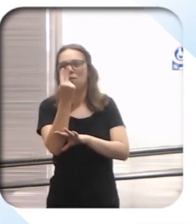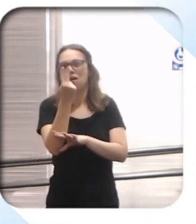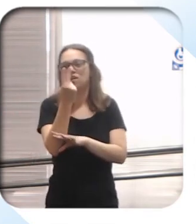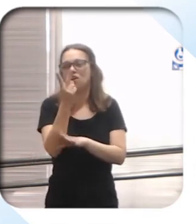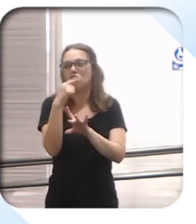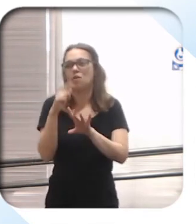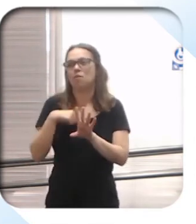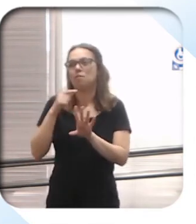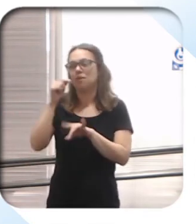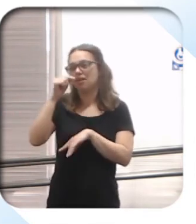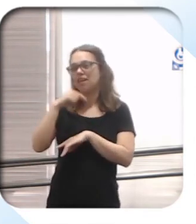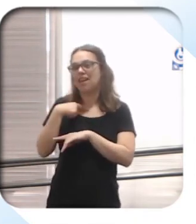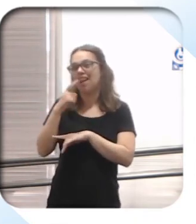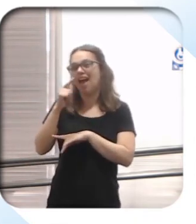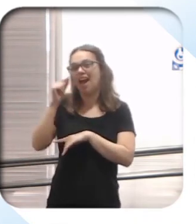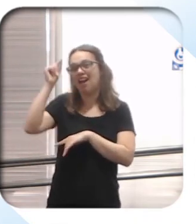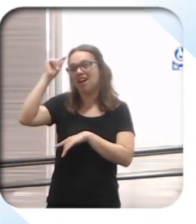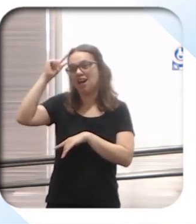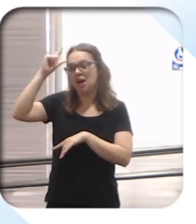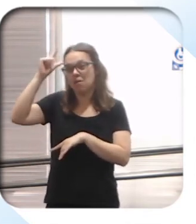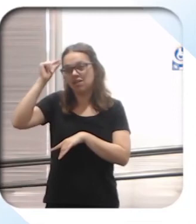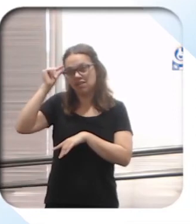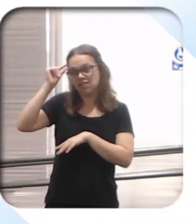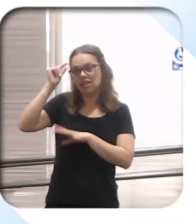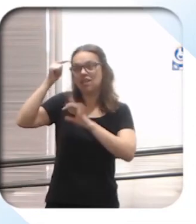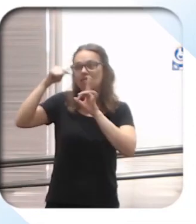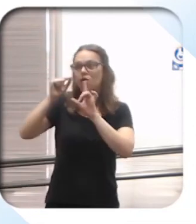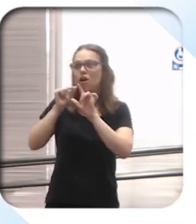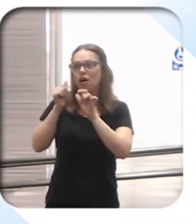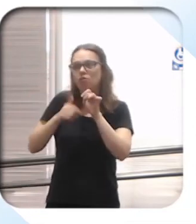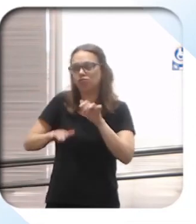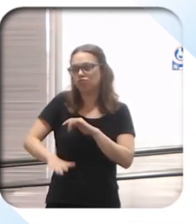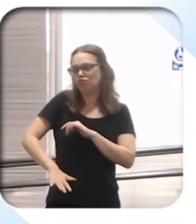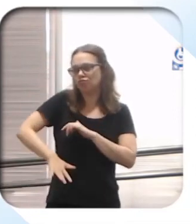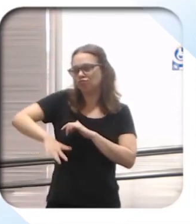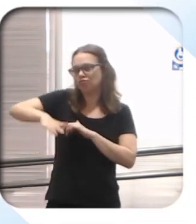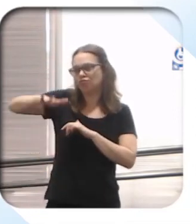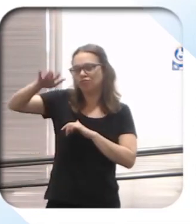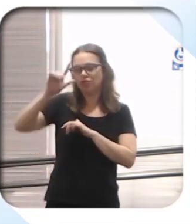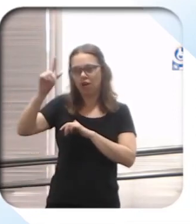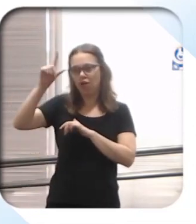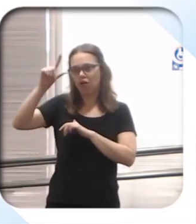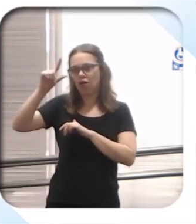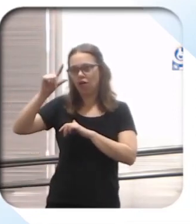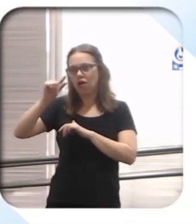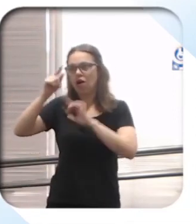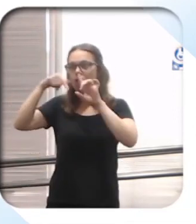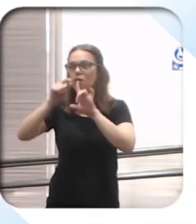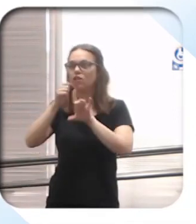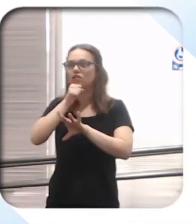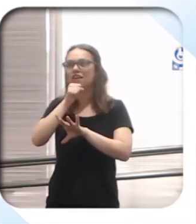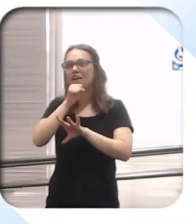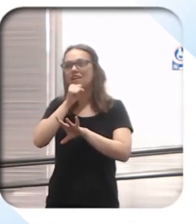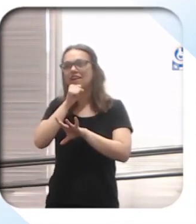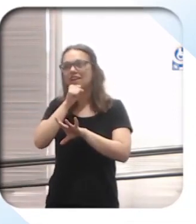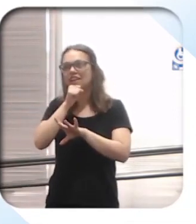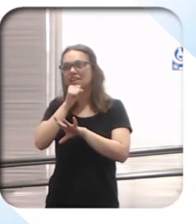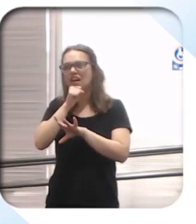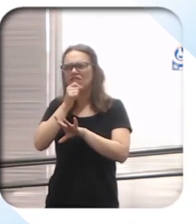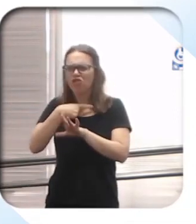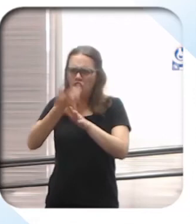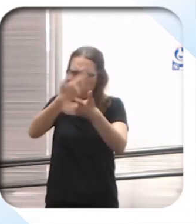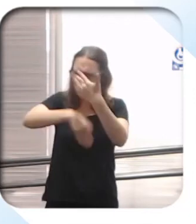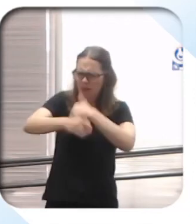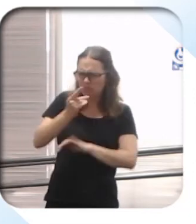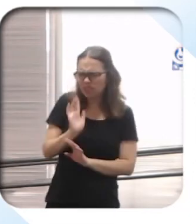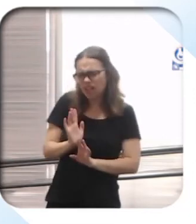La capacidad, sí. A lo largo de mi historia voy perdiendo capacidades. Entonces, cuando sea viejita, soy una discapacitada